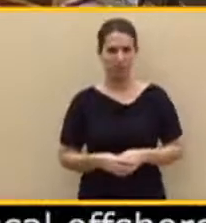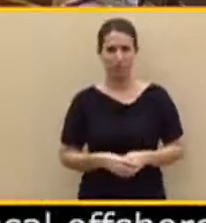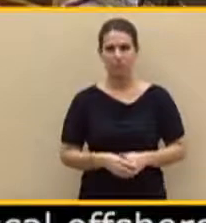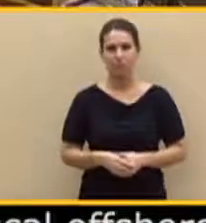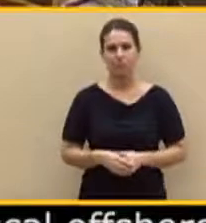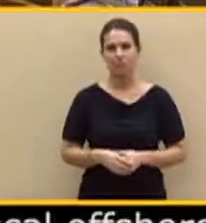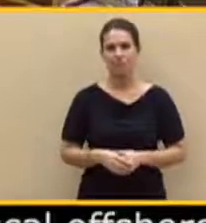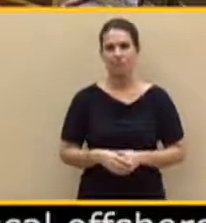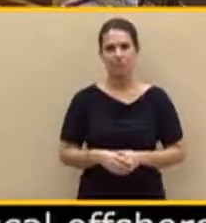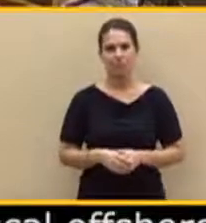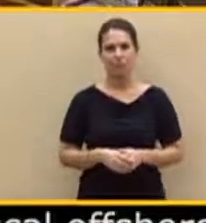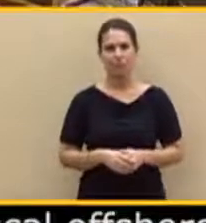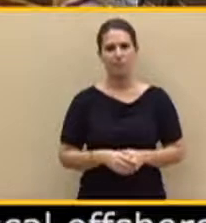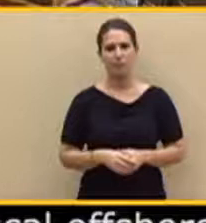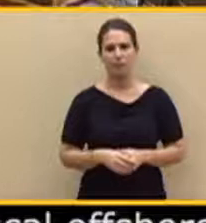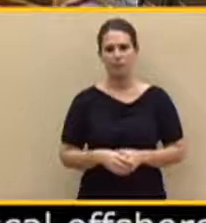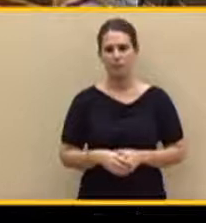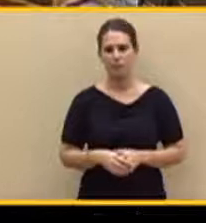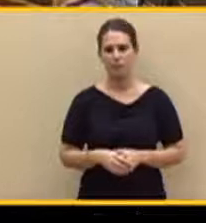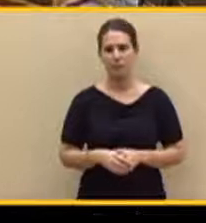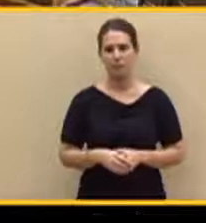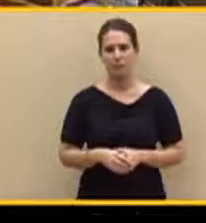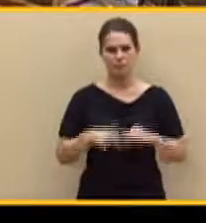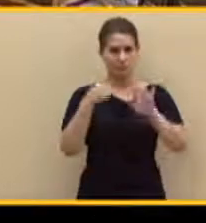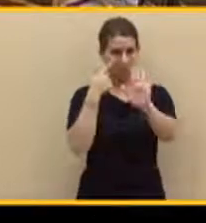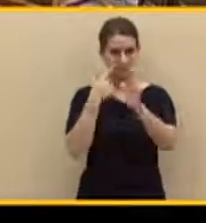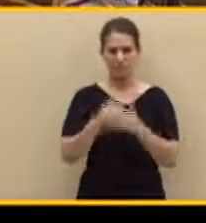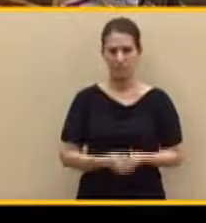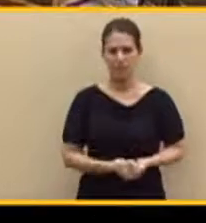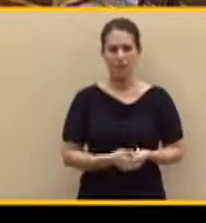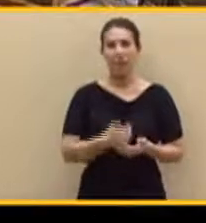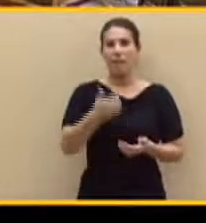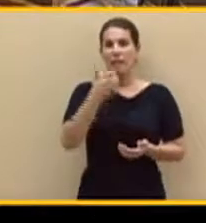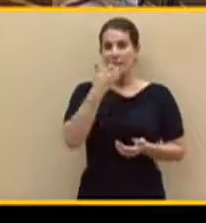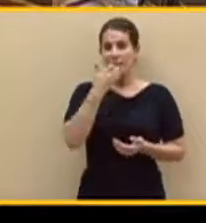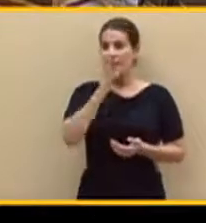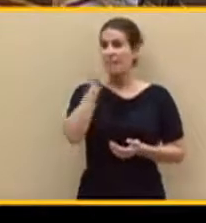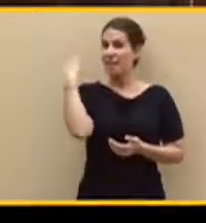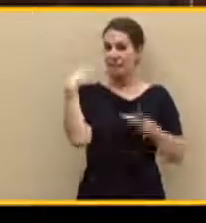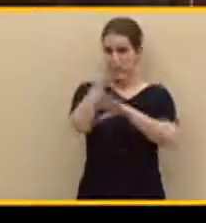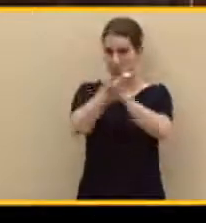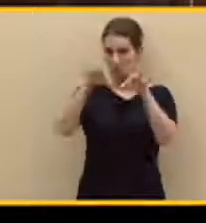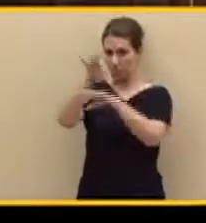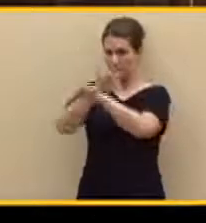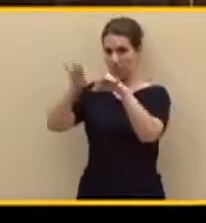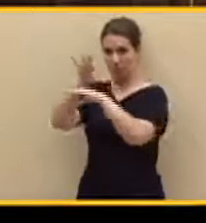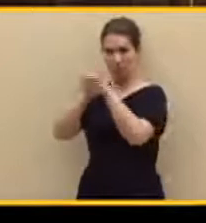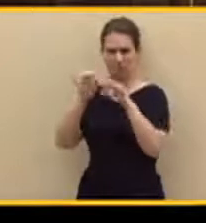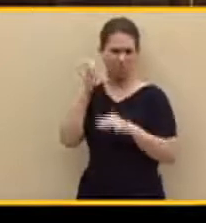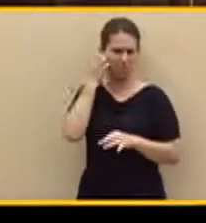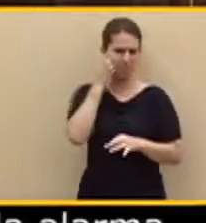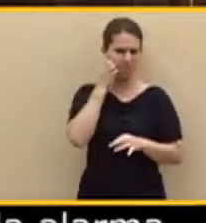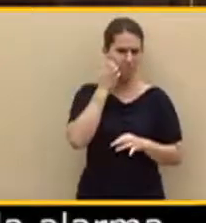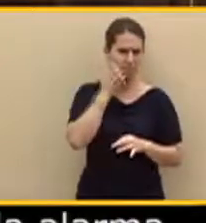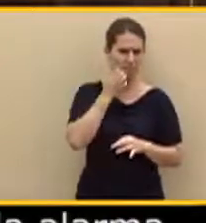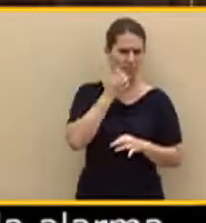Y miren, si estos relevos resultaron extraños, la alarma creció cuando conocimos por